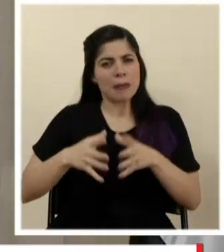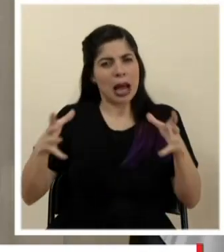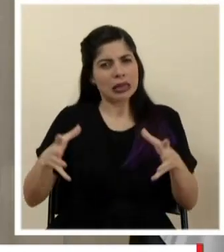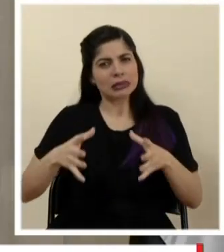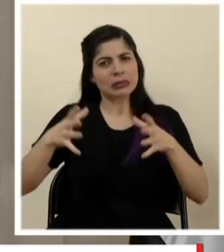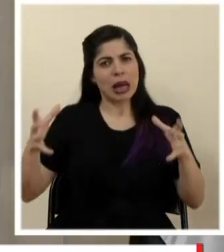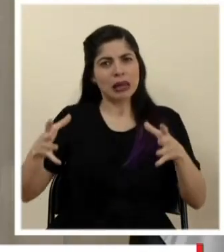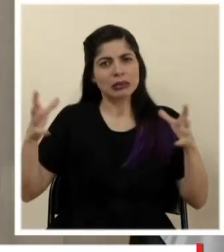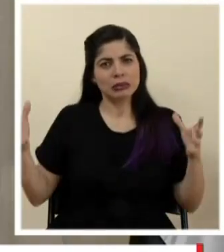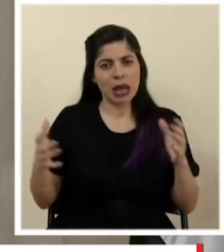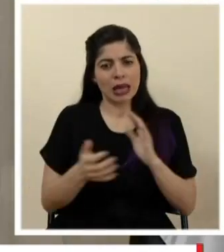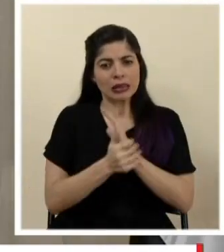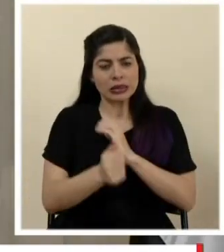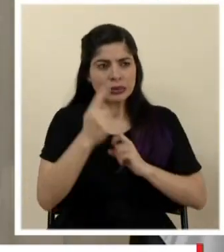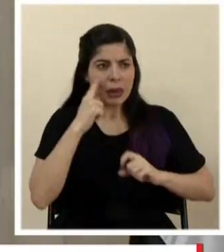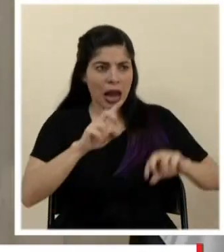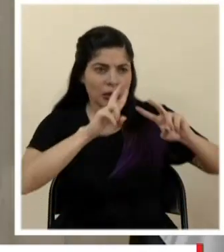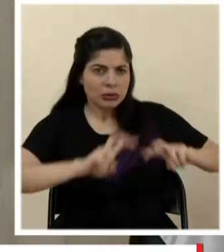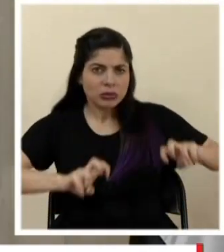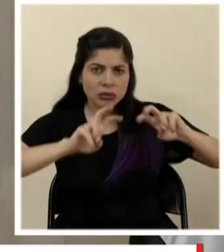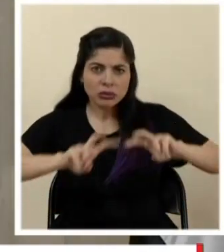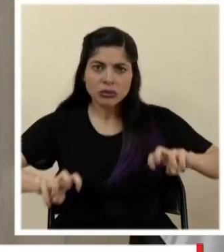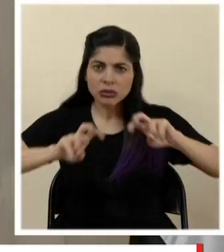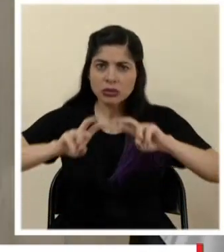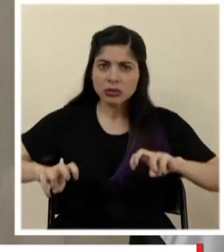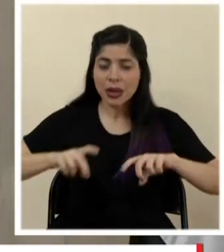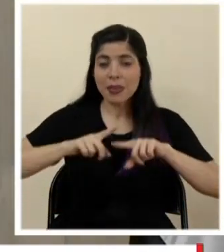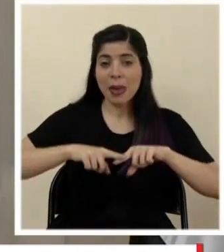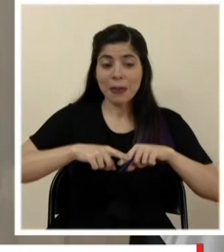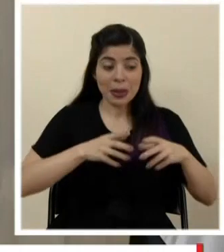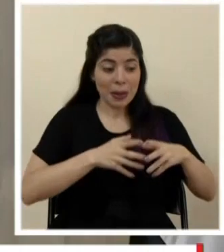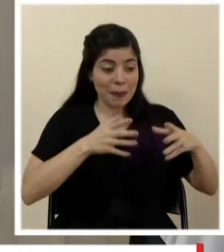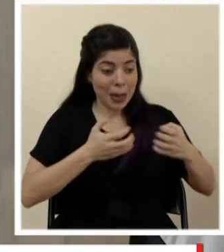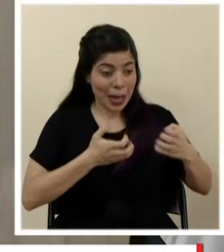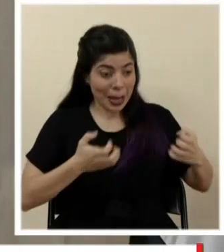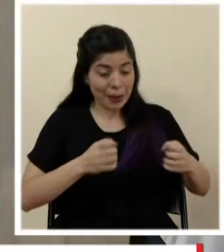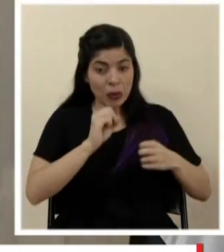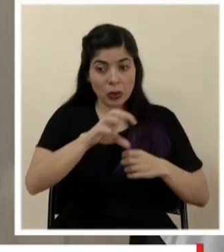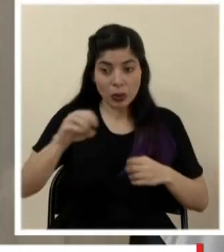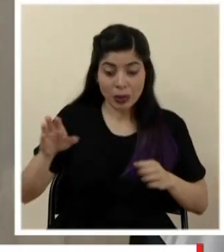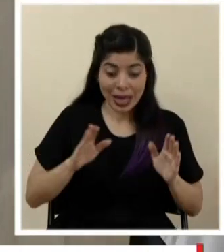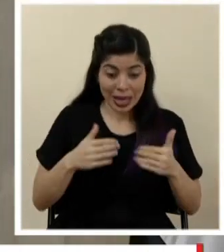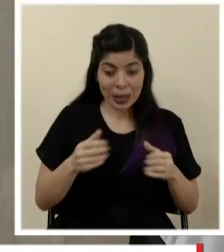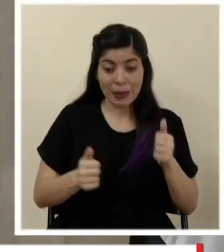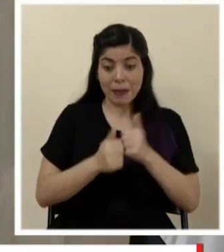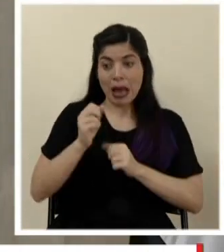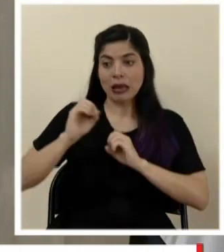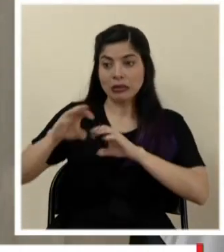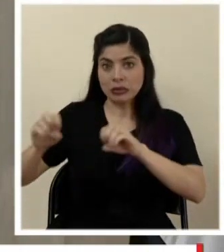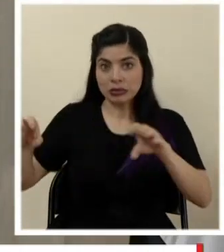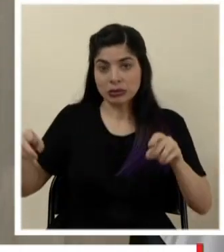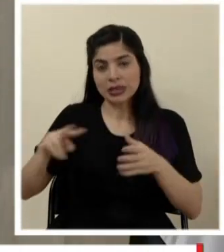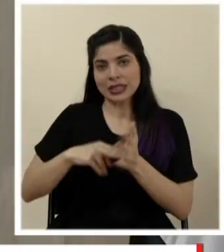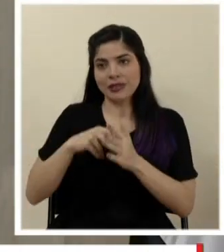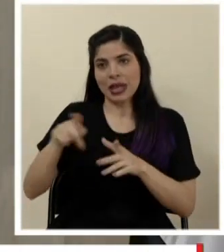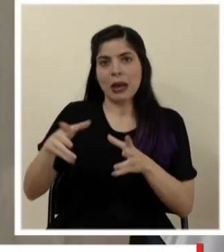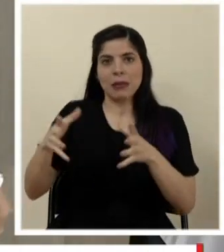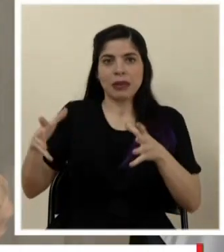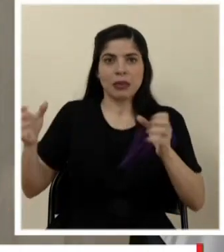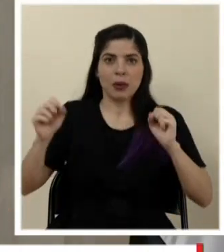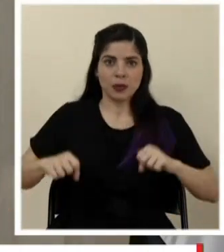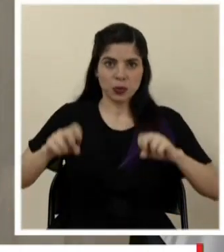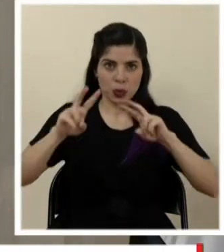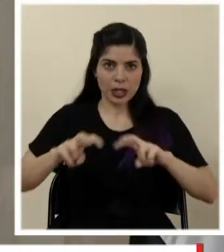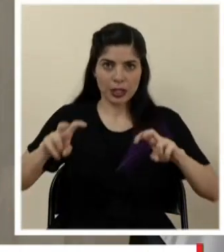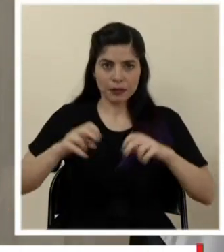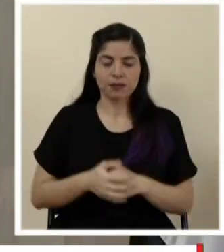esta capacidad a cómo se va entregando más equipo y más kits a la institución. Y quisiera nada más